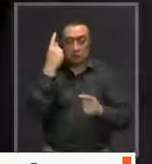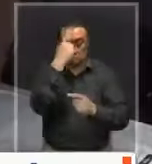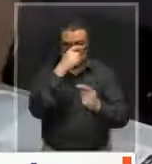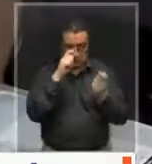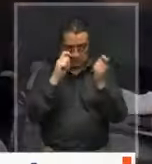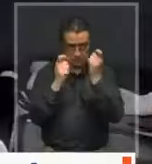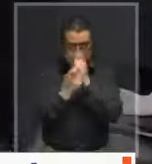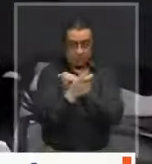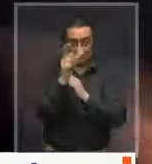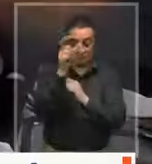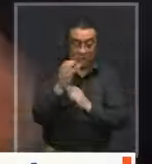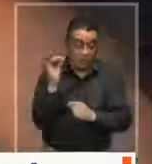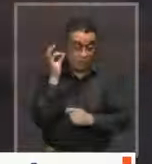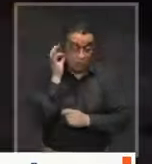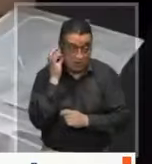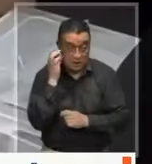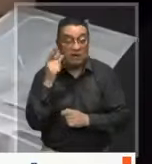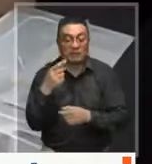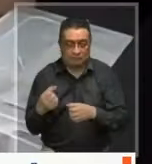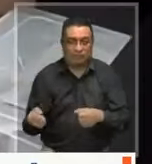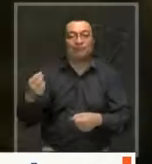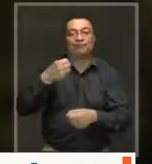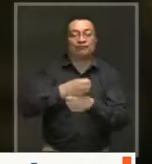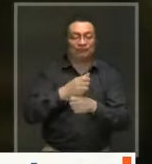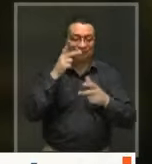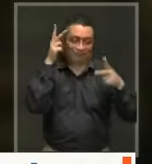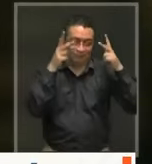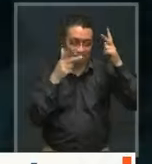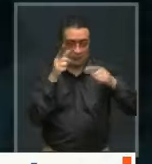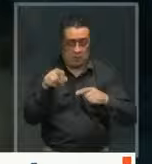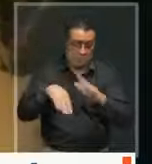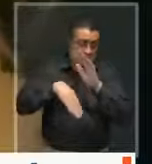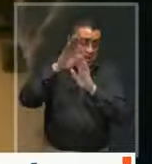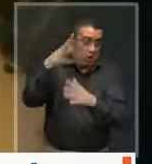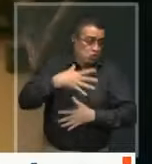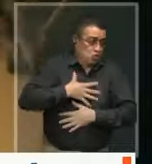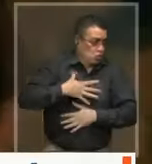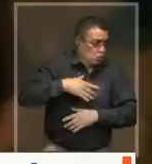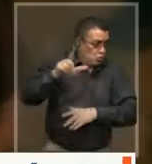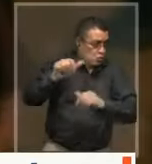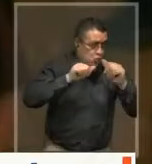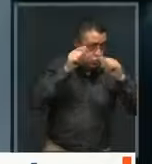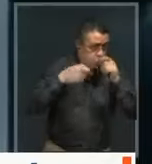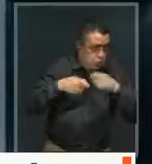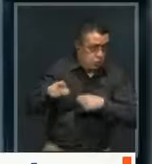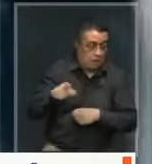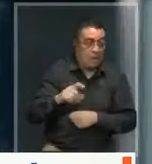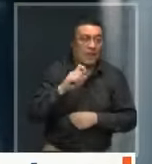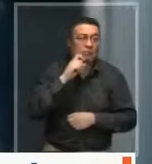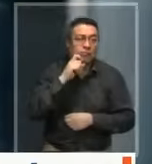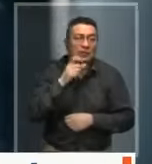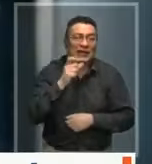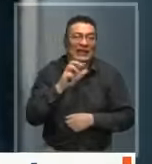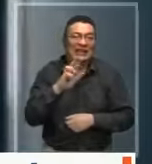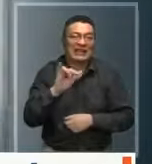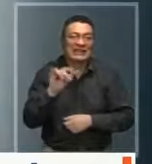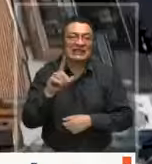la actriz colombiana encarna a una de las figuras más temidas del narcotráfico. Pero, ¿quién es Griselda Blanco?